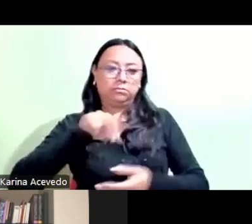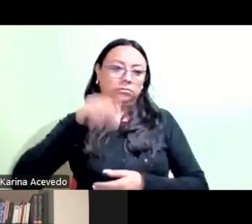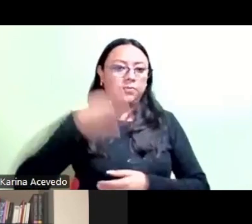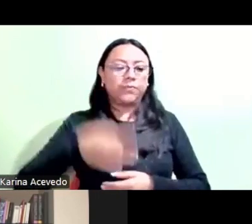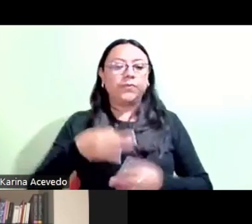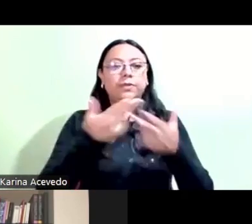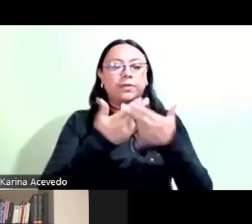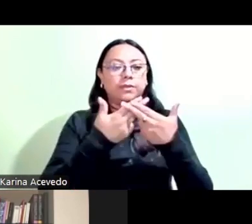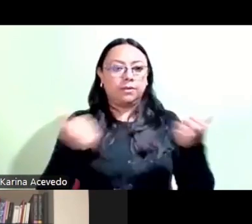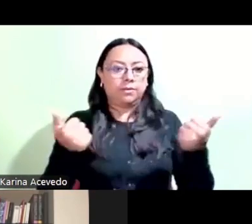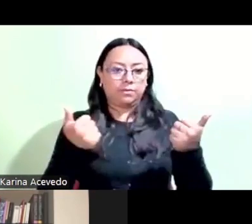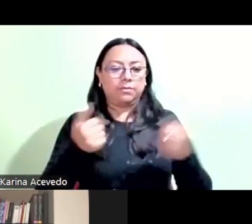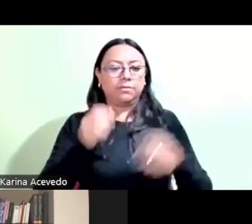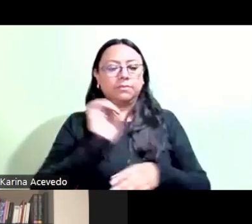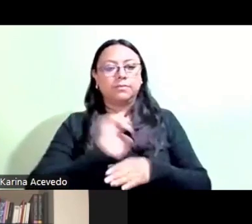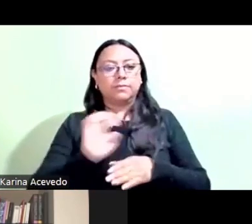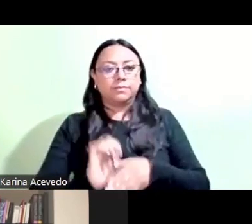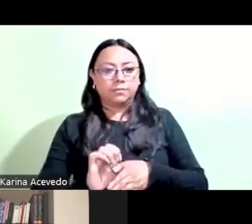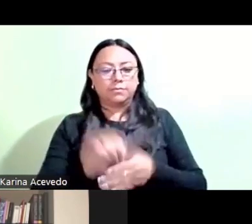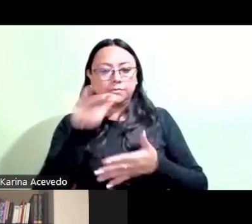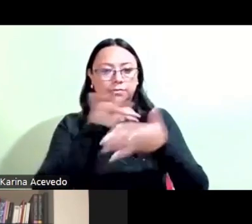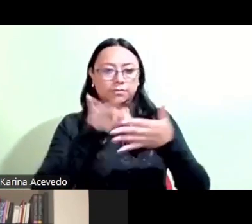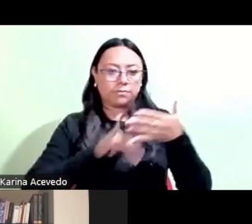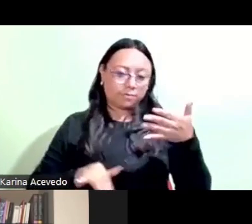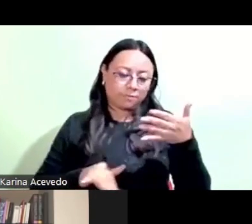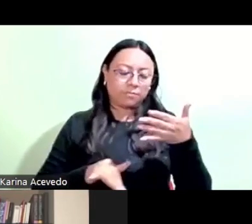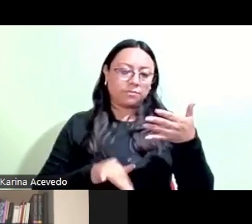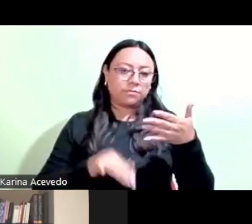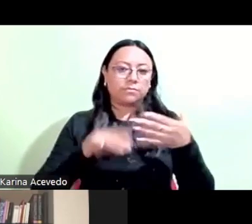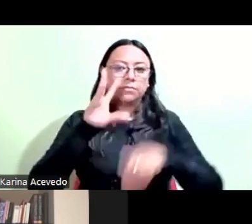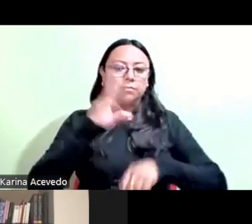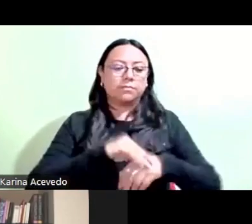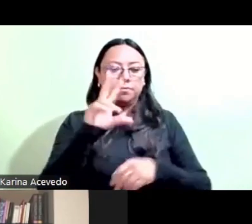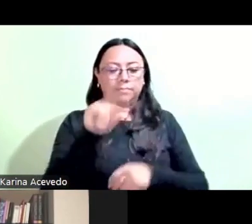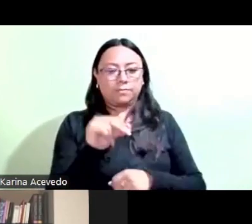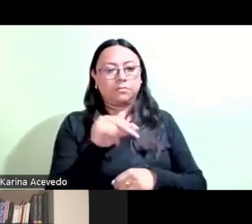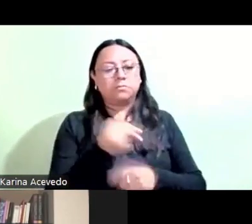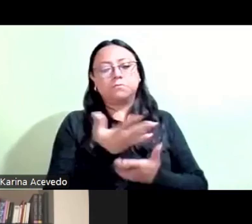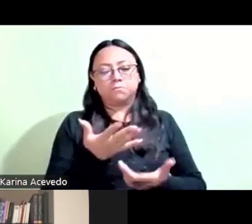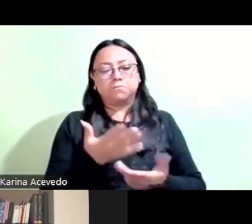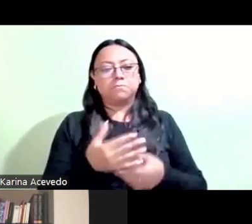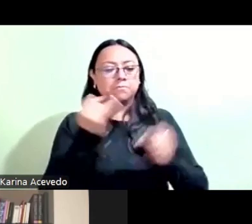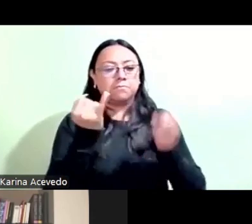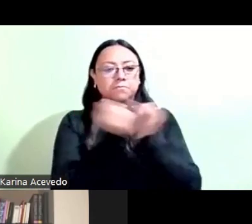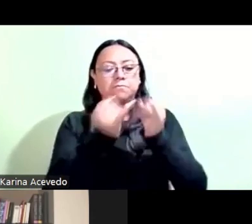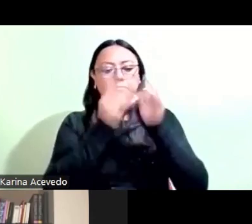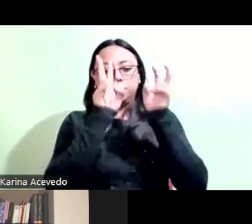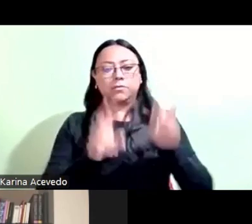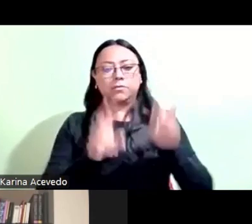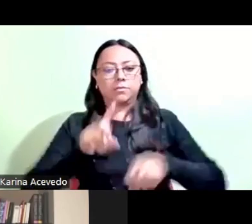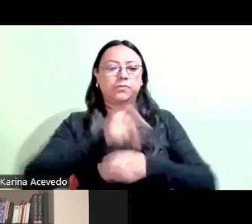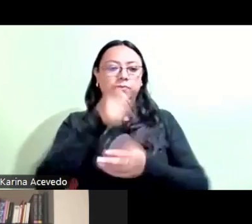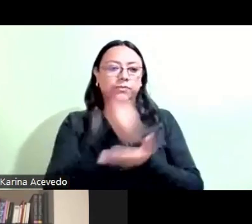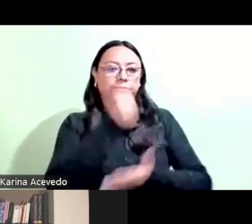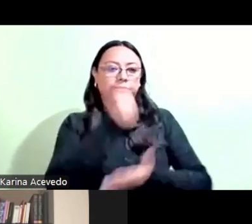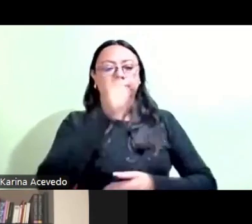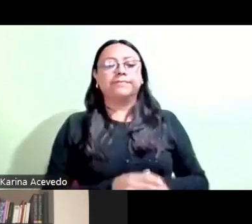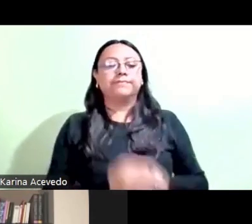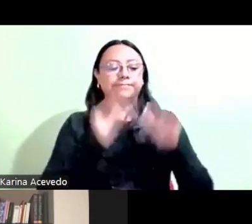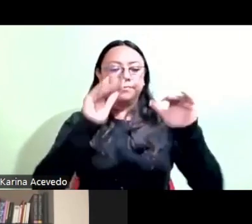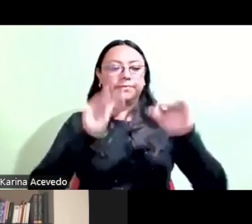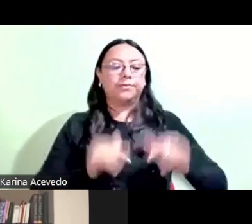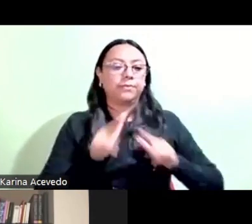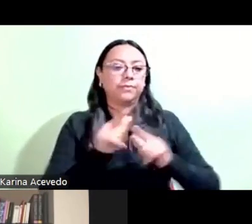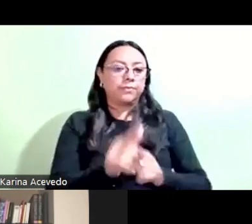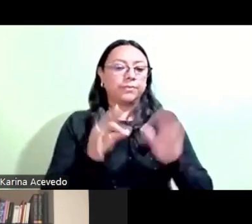dispensa la lectura y se aprueba el orden del día. Muchas gracias, diputado Mirón. En consecuencia, el siguiente punto en el orden del día